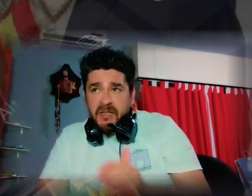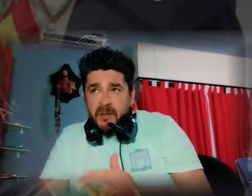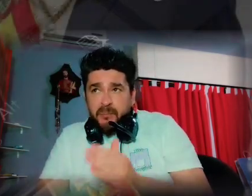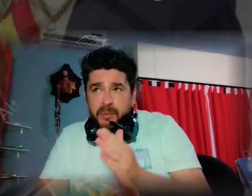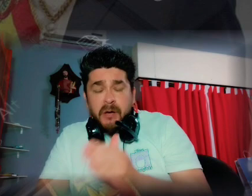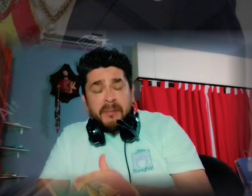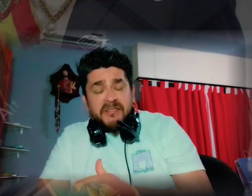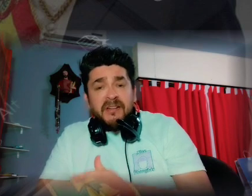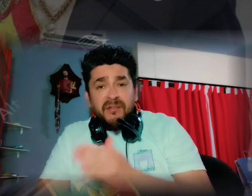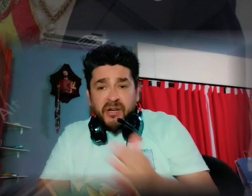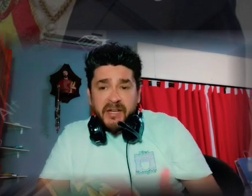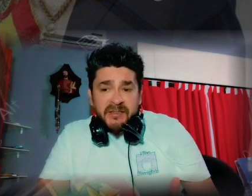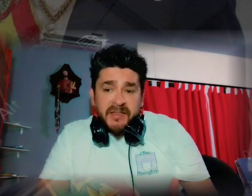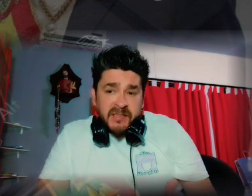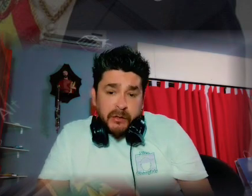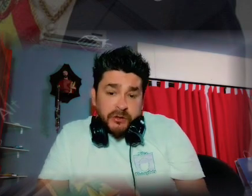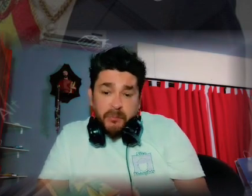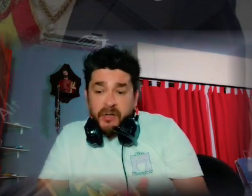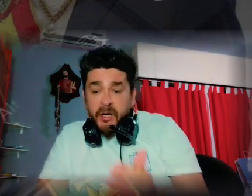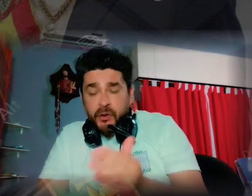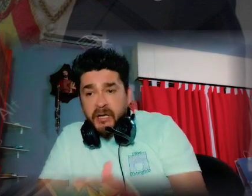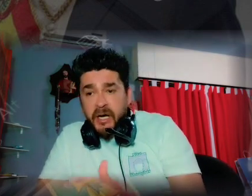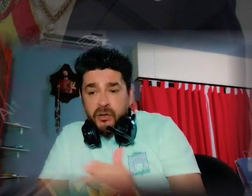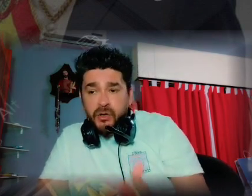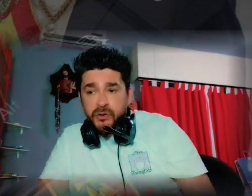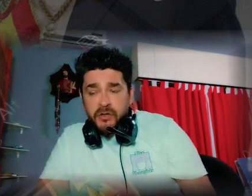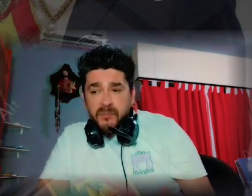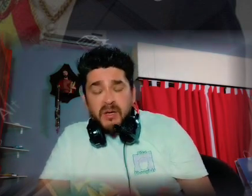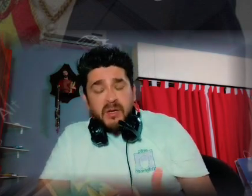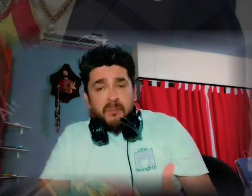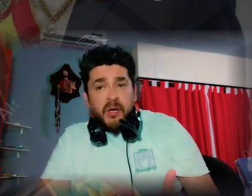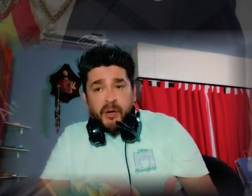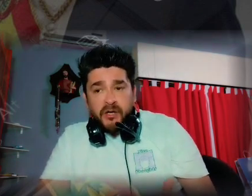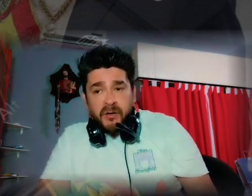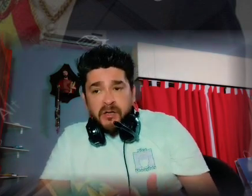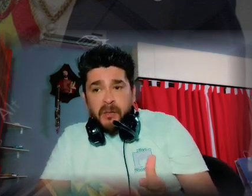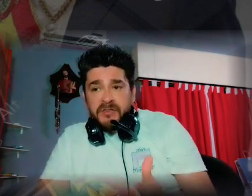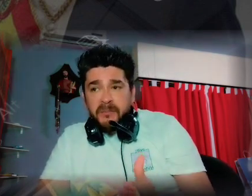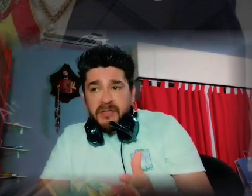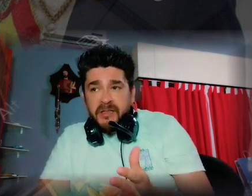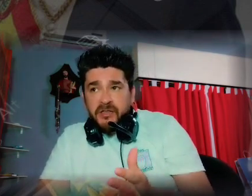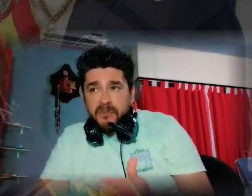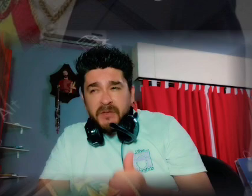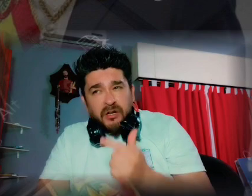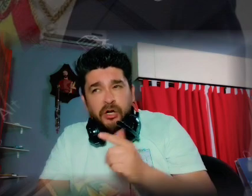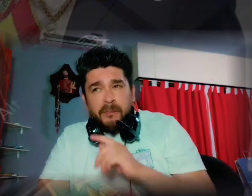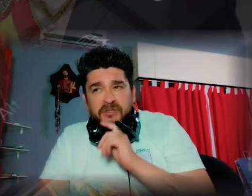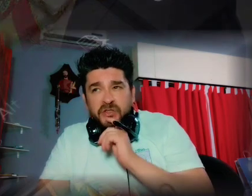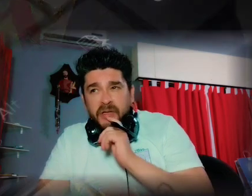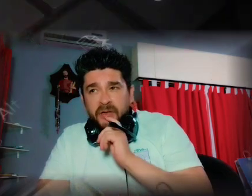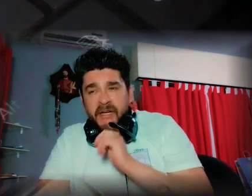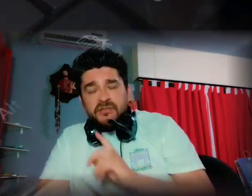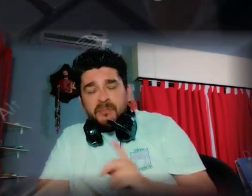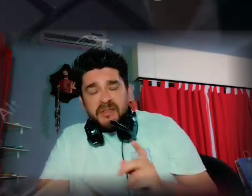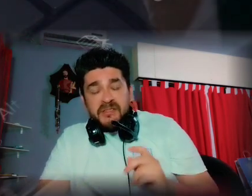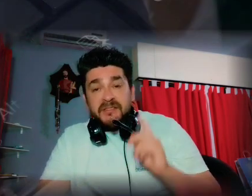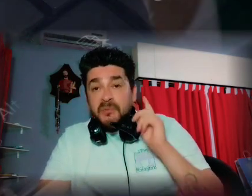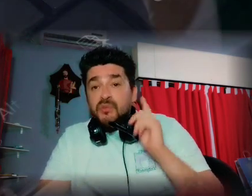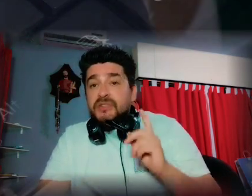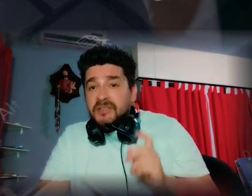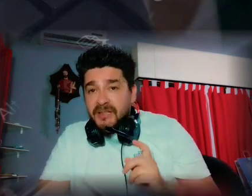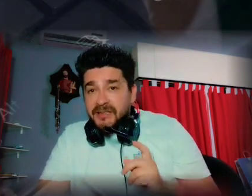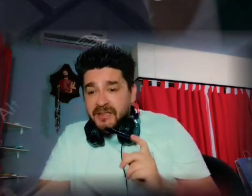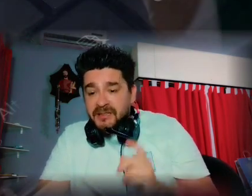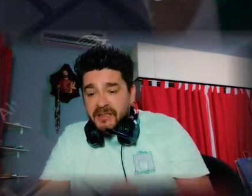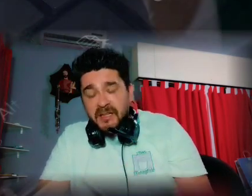muchas veces podemos pensar diferentes. Algunos se pueden enojar o no. Pero bueno, como siempre te digo, López Obrador es un